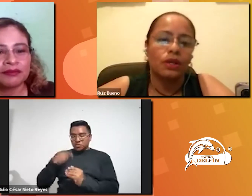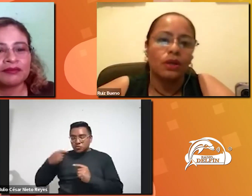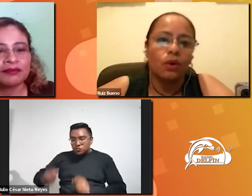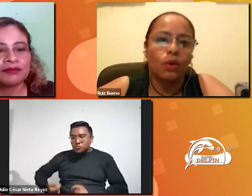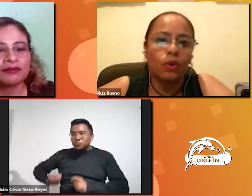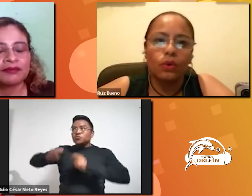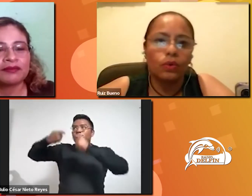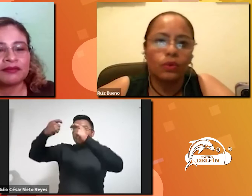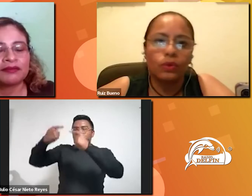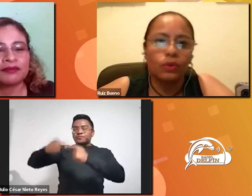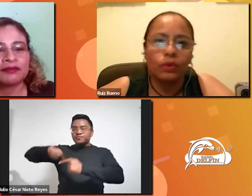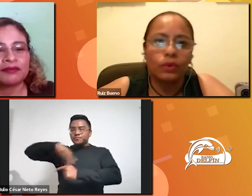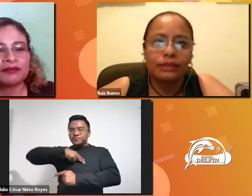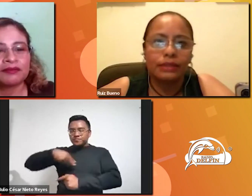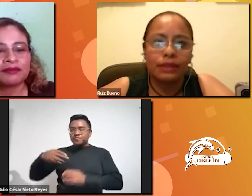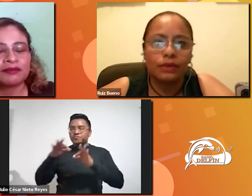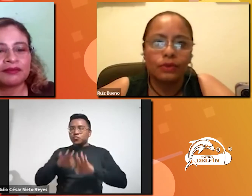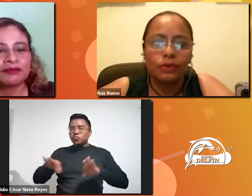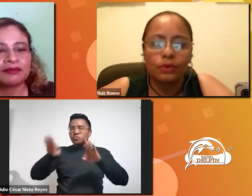escuchándonos